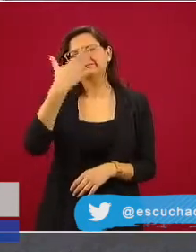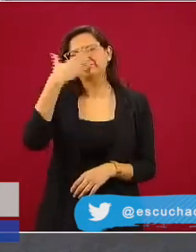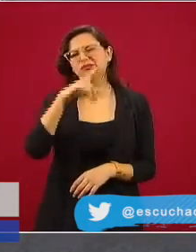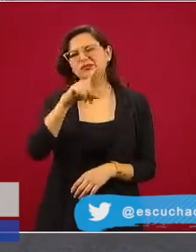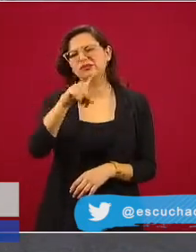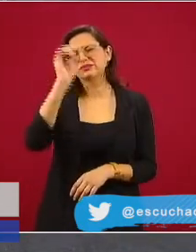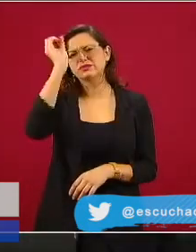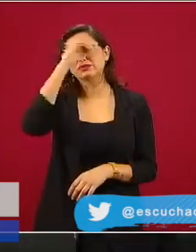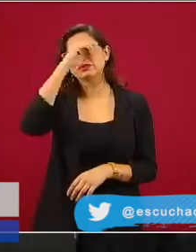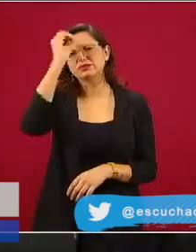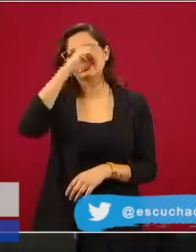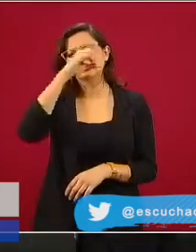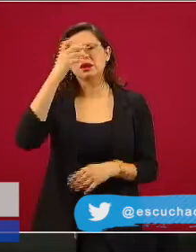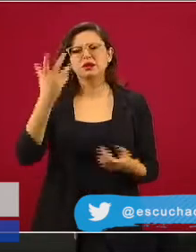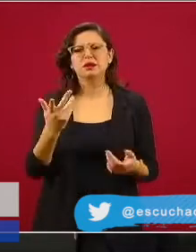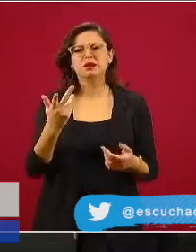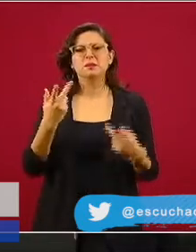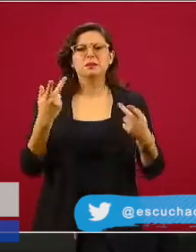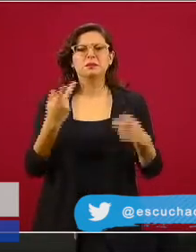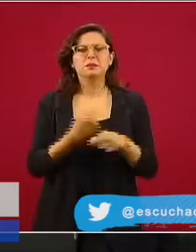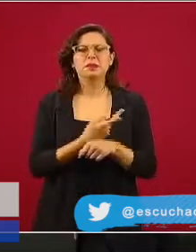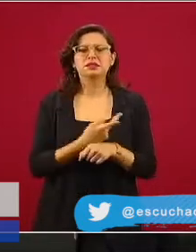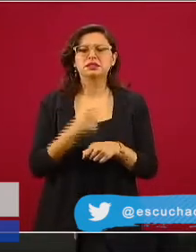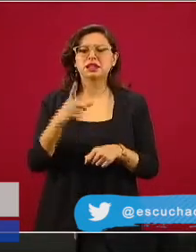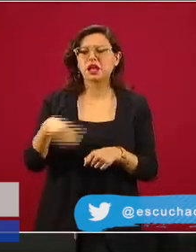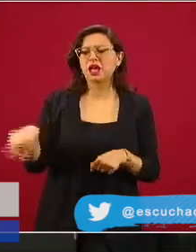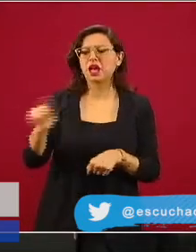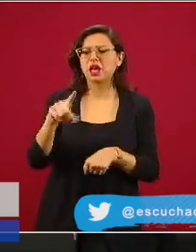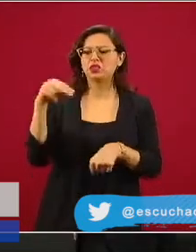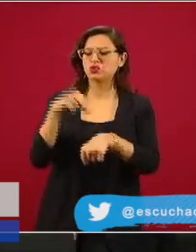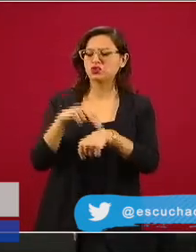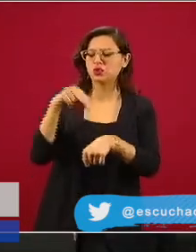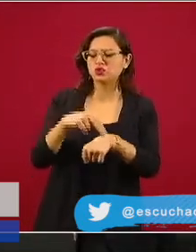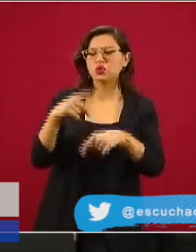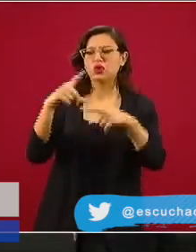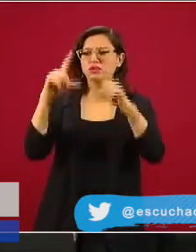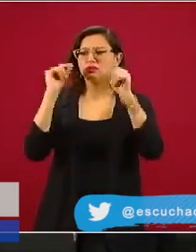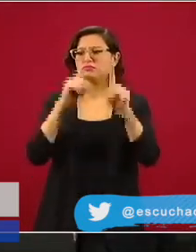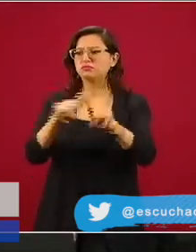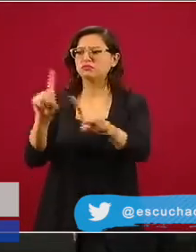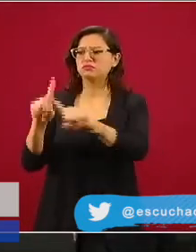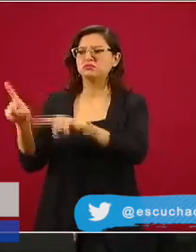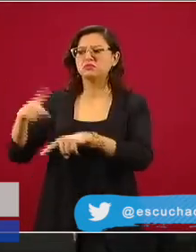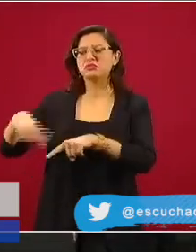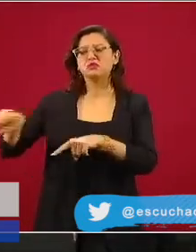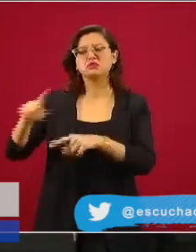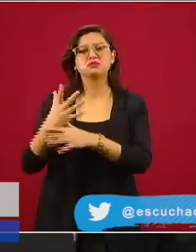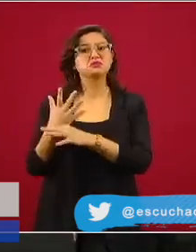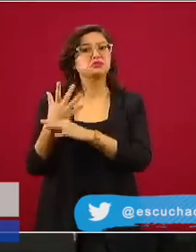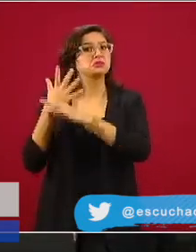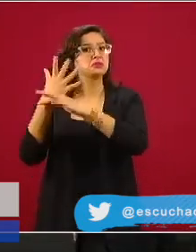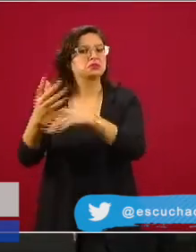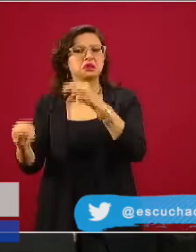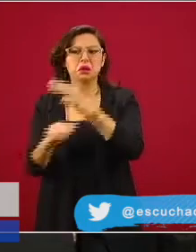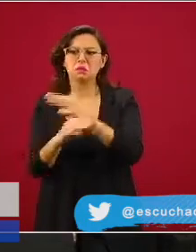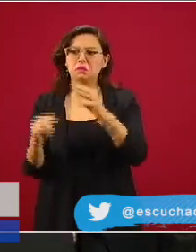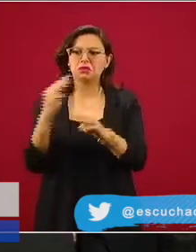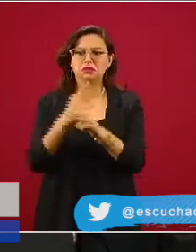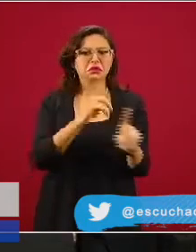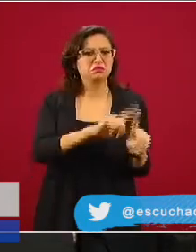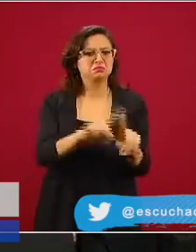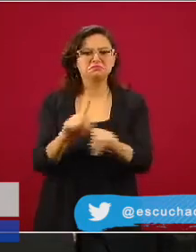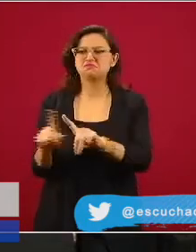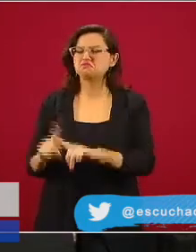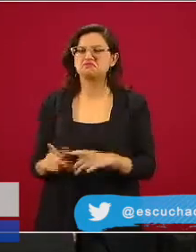falta poco y los especialistas señalan que vamos bien con la participación de la gente se ha logrado domar a la pandemia y se aleja la